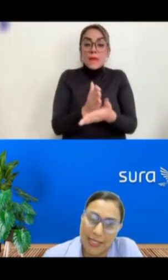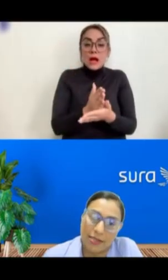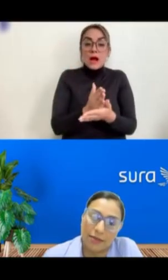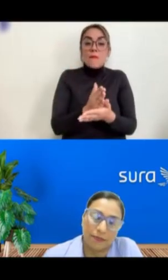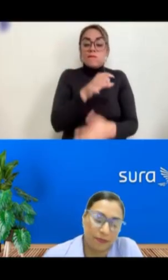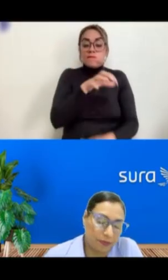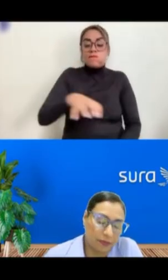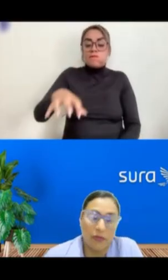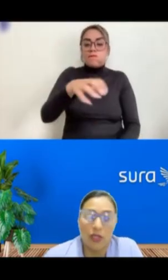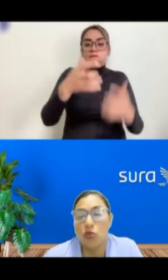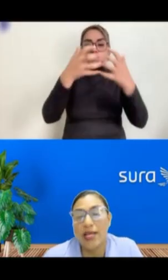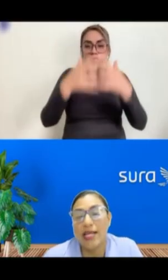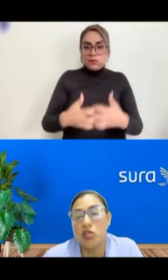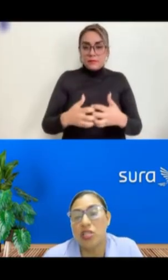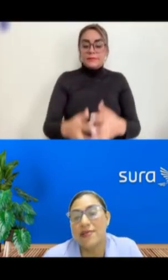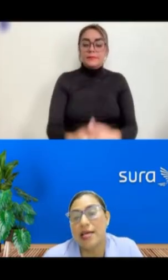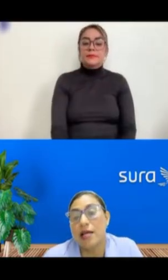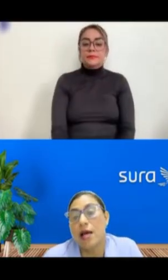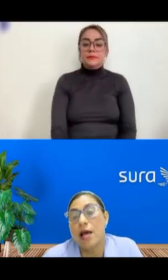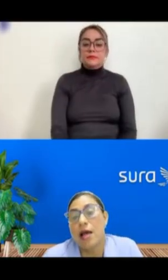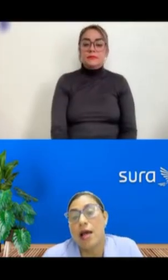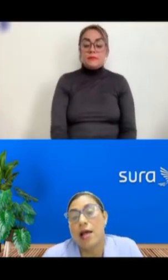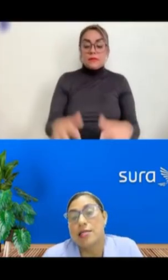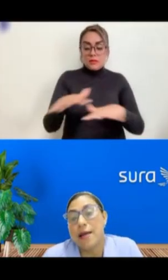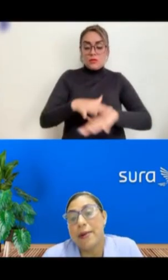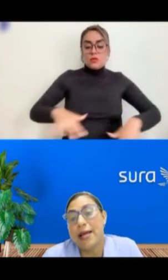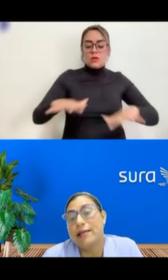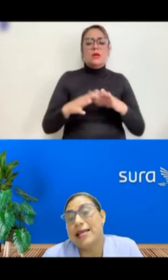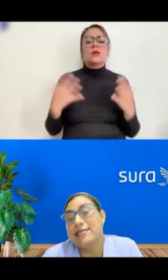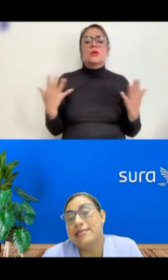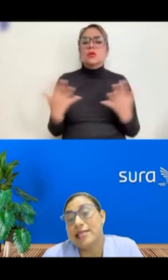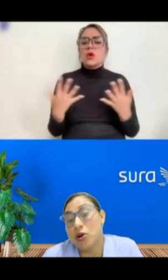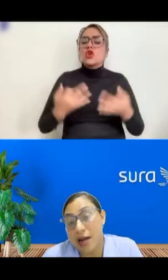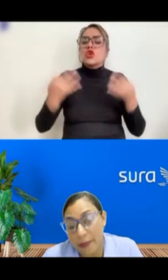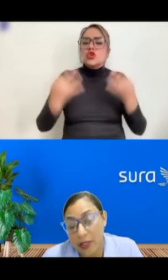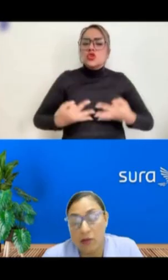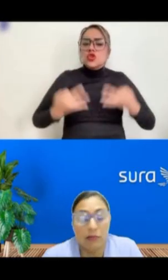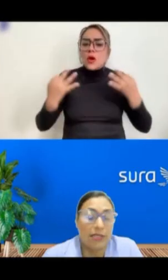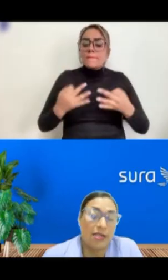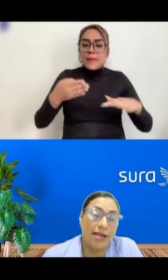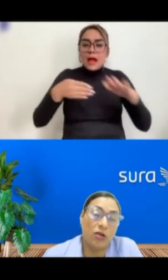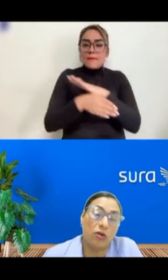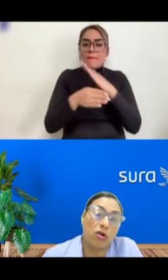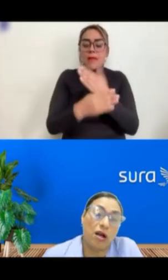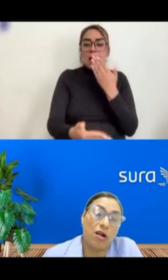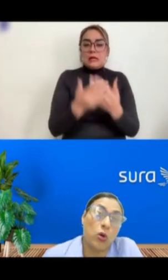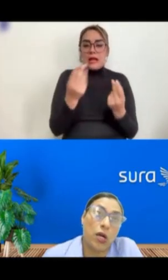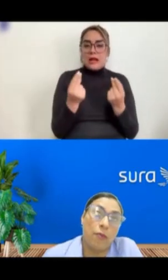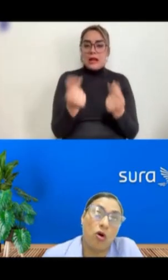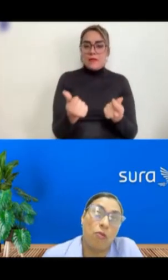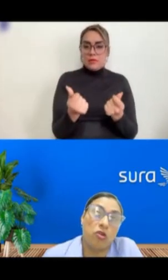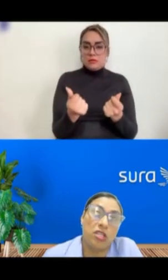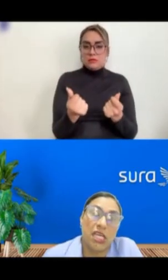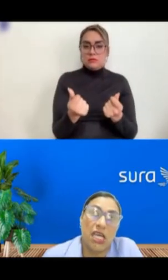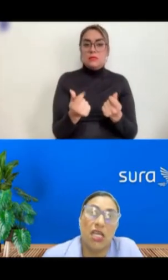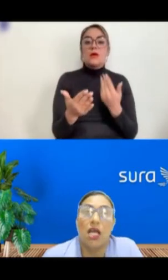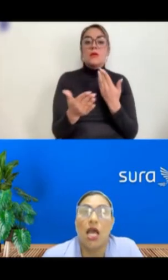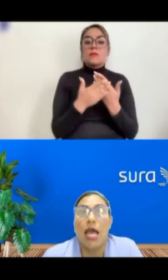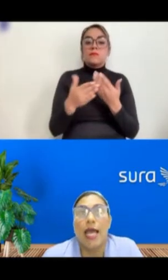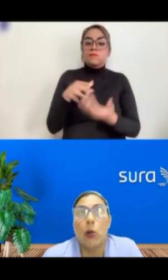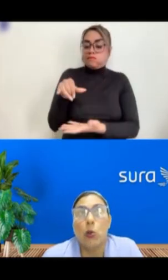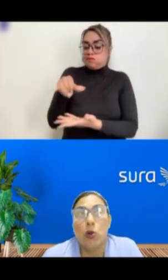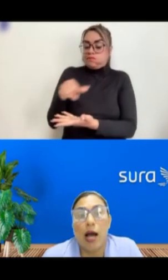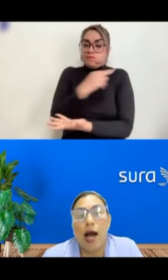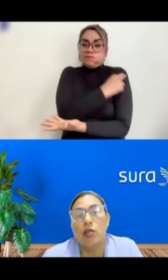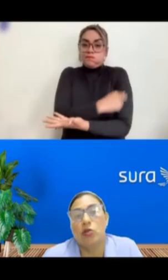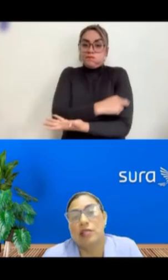las empresas. Su ubicación debe ser siempre de acceso rápido, es decir, que no coloquemos el